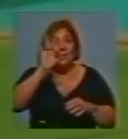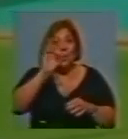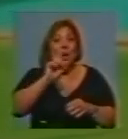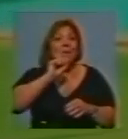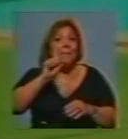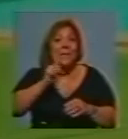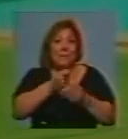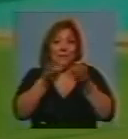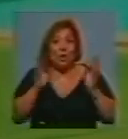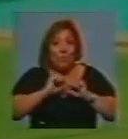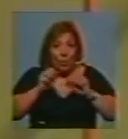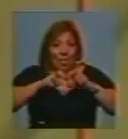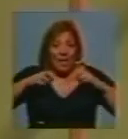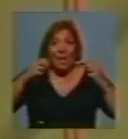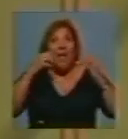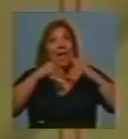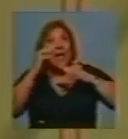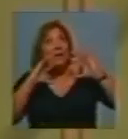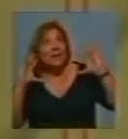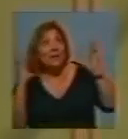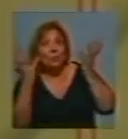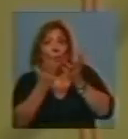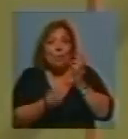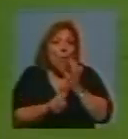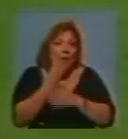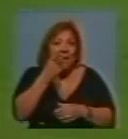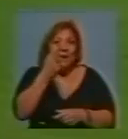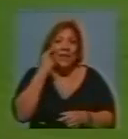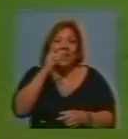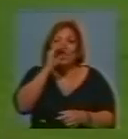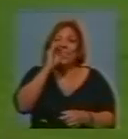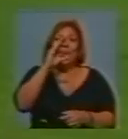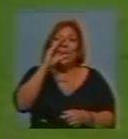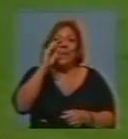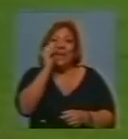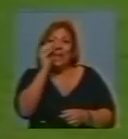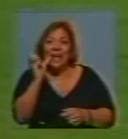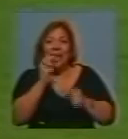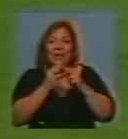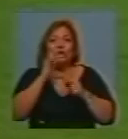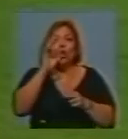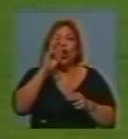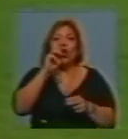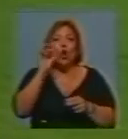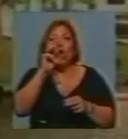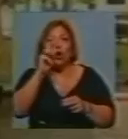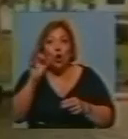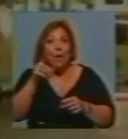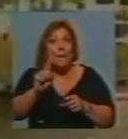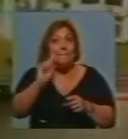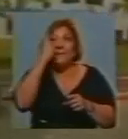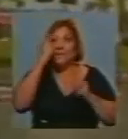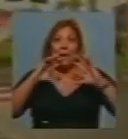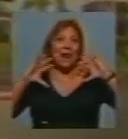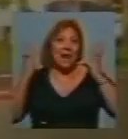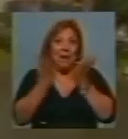50.000 personas. Su arquitectura moderna con vistas al conocido dique del Tororo lo convierte en uno de los principales estadios